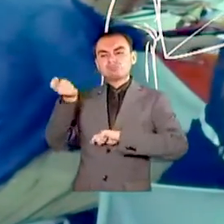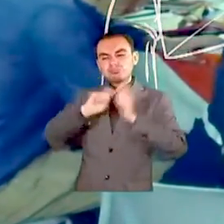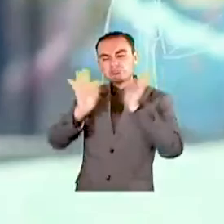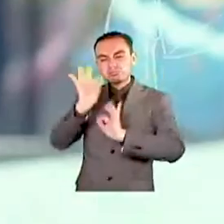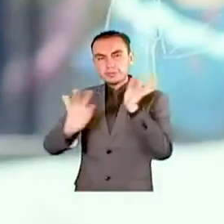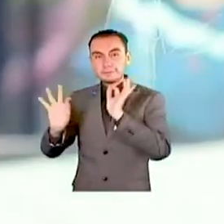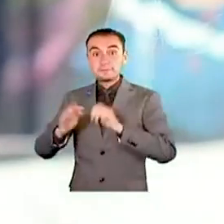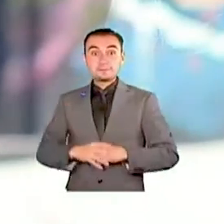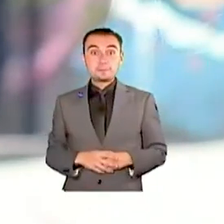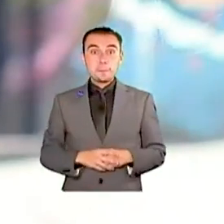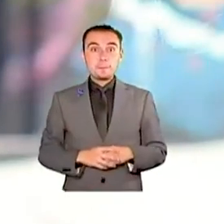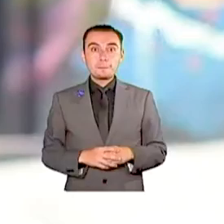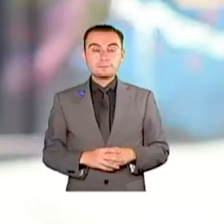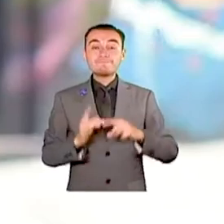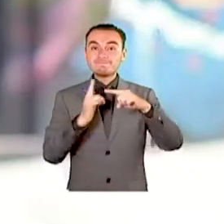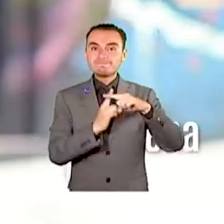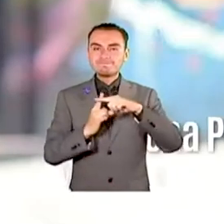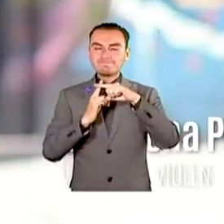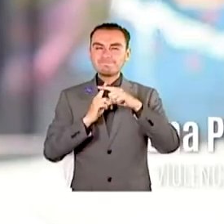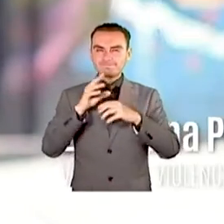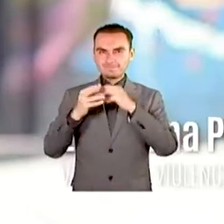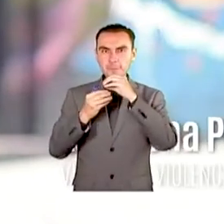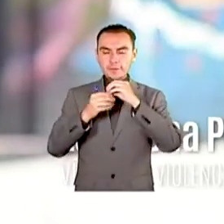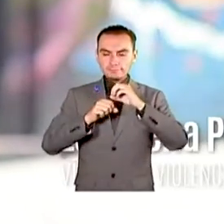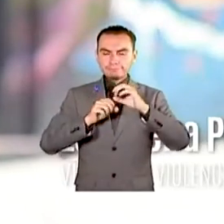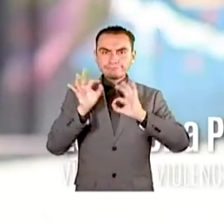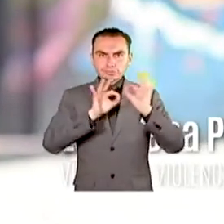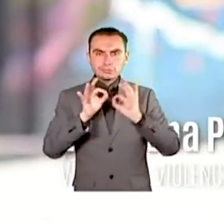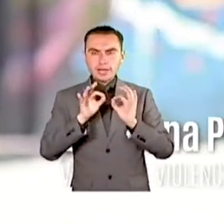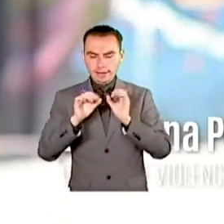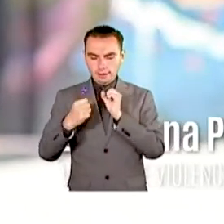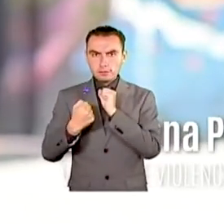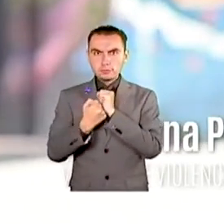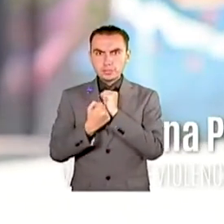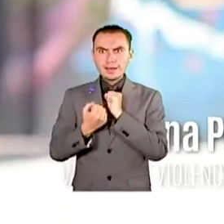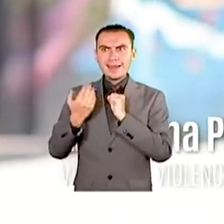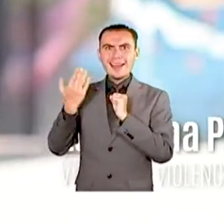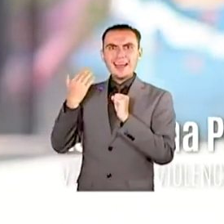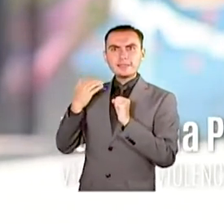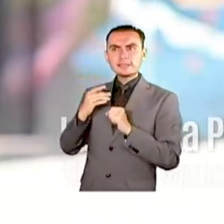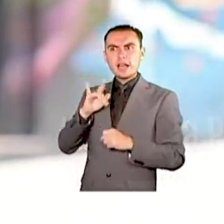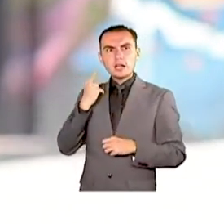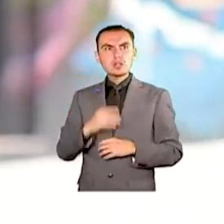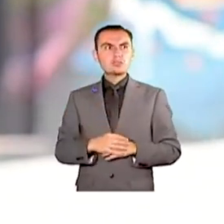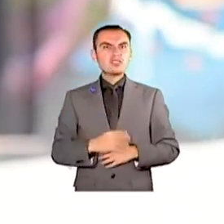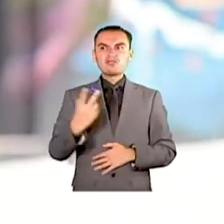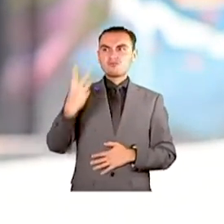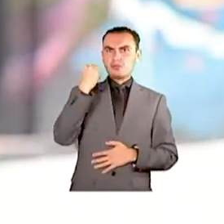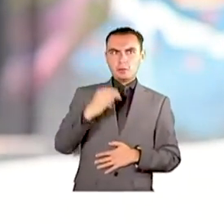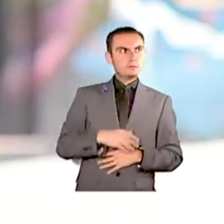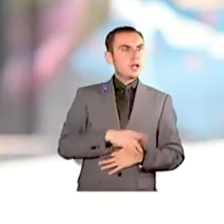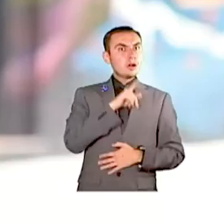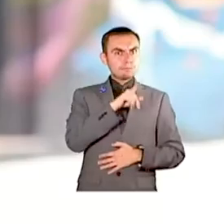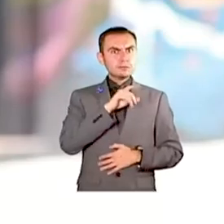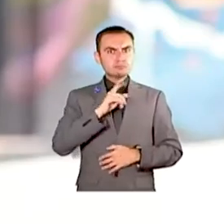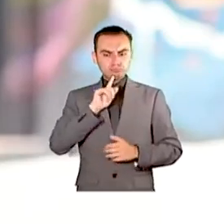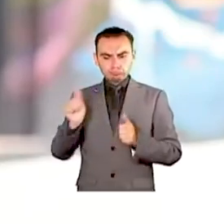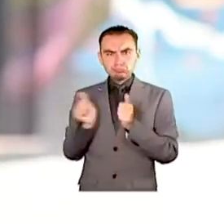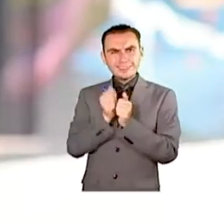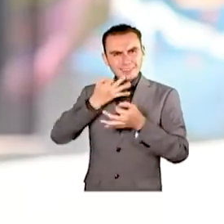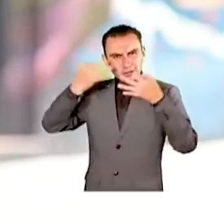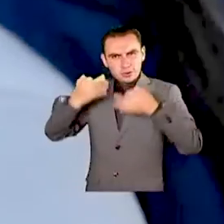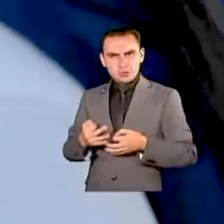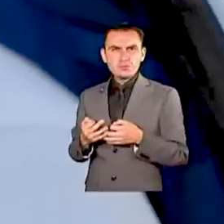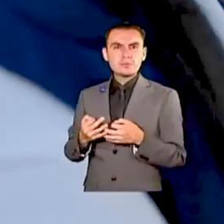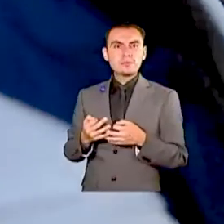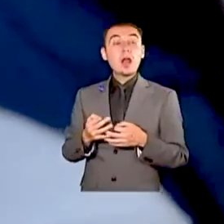La Procuraduría, que también ha estado muy presta a apoyarnos cuando se nos niegan las atenciones, cuando hay un traumatismo